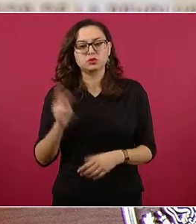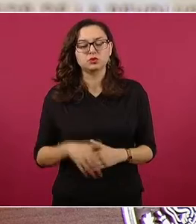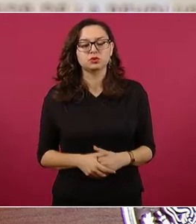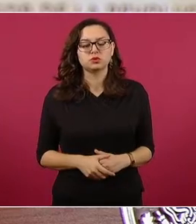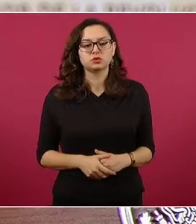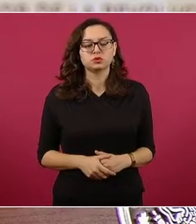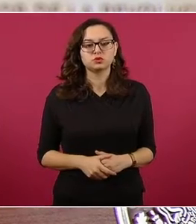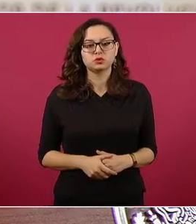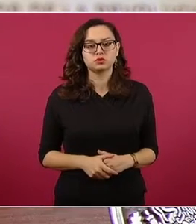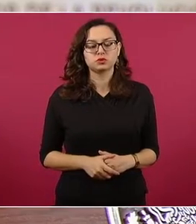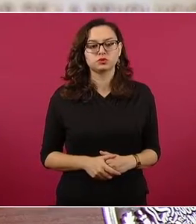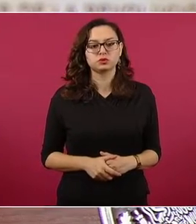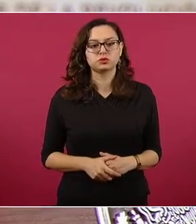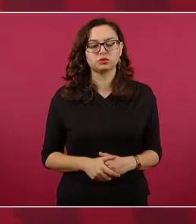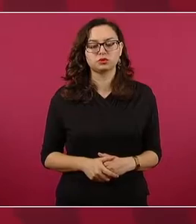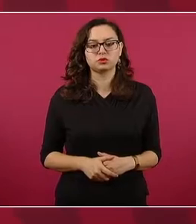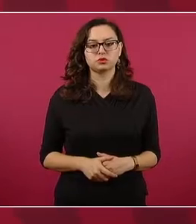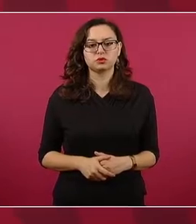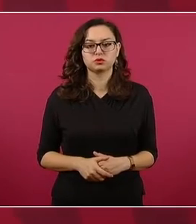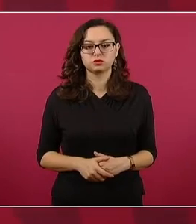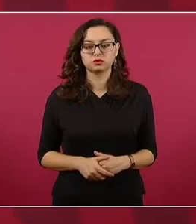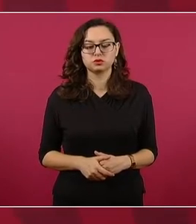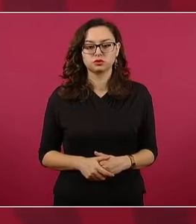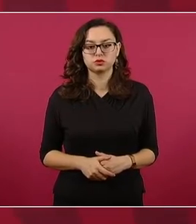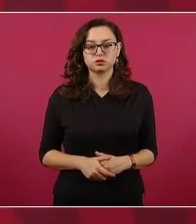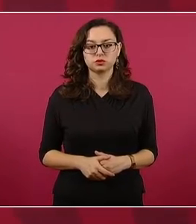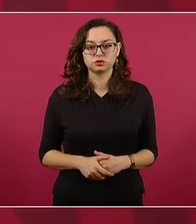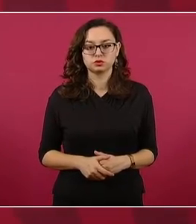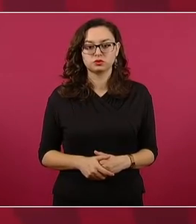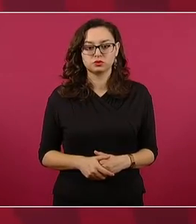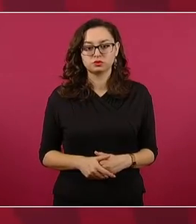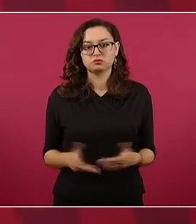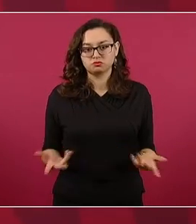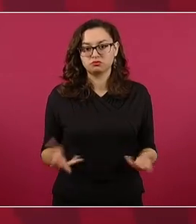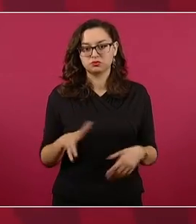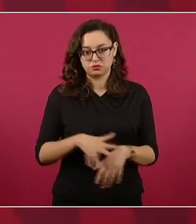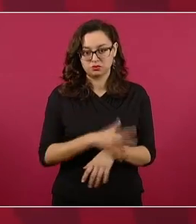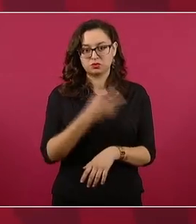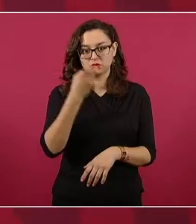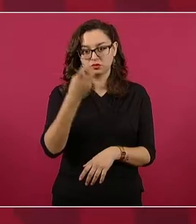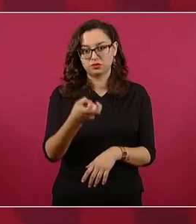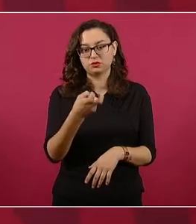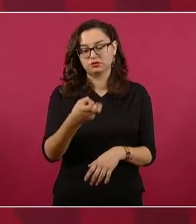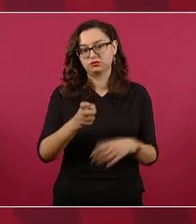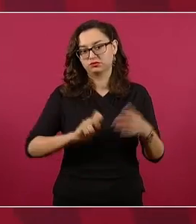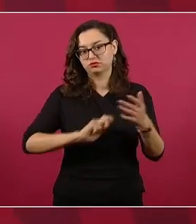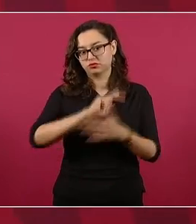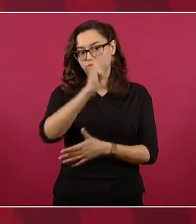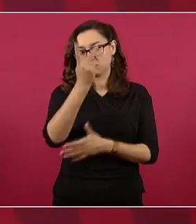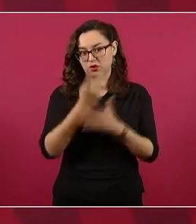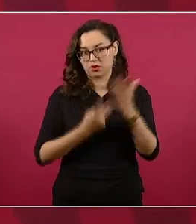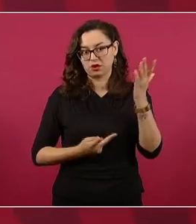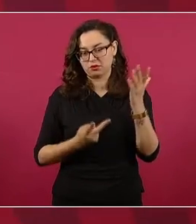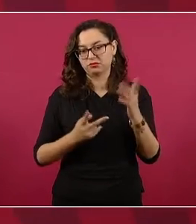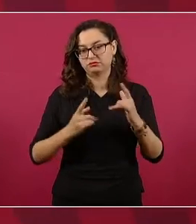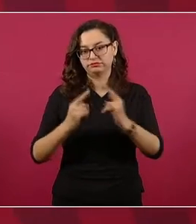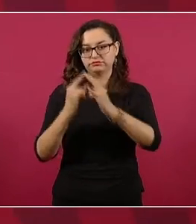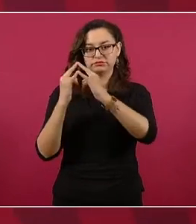eso se inició este programa, Tianguis del